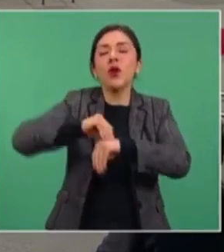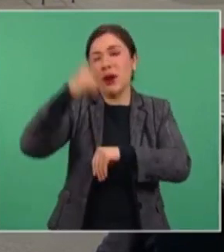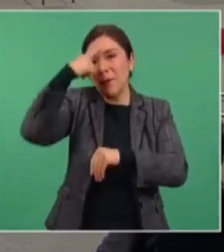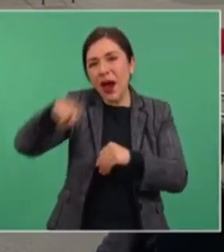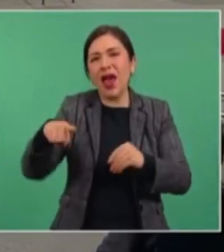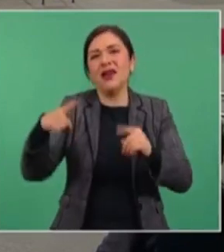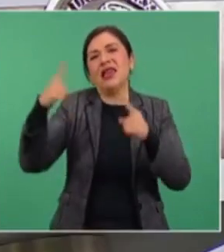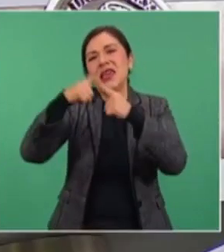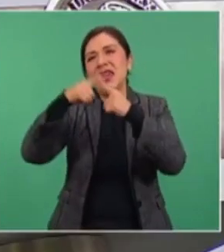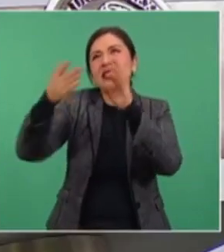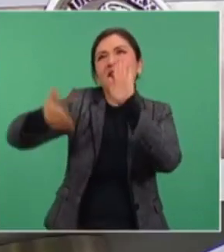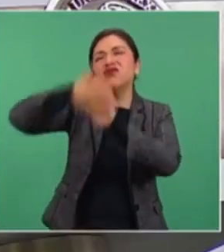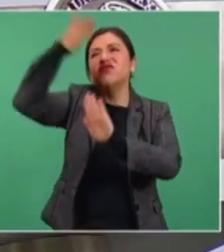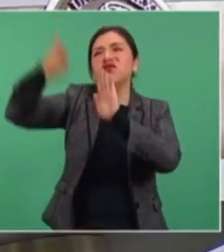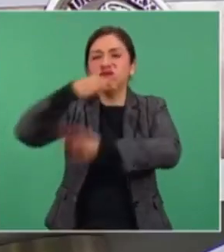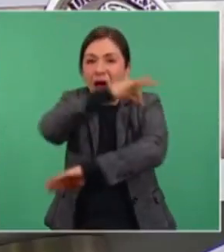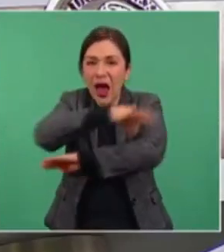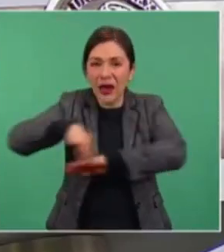arquitectónico.